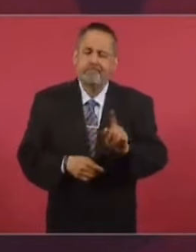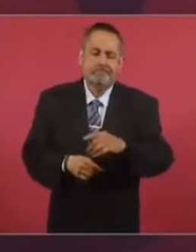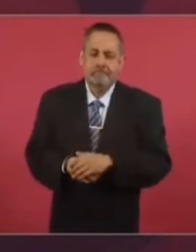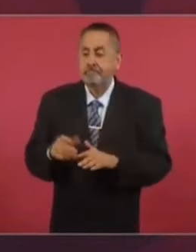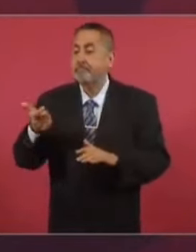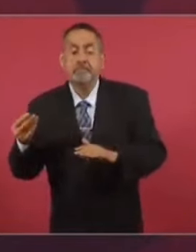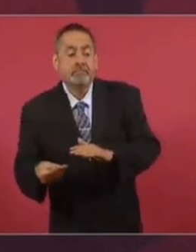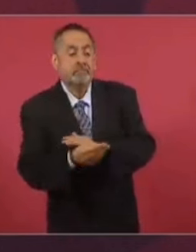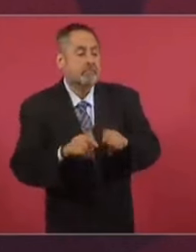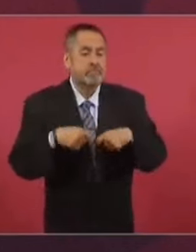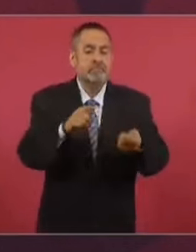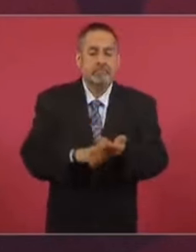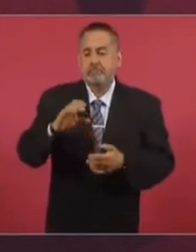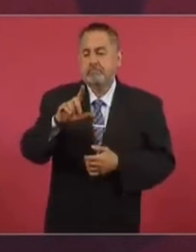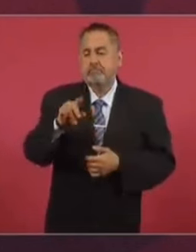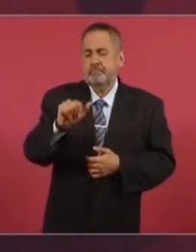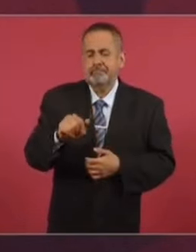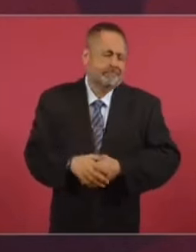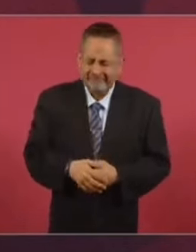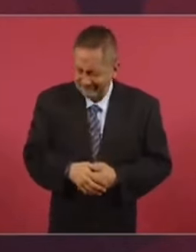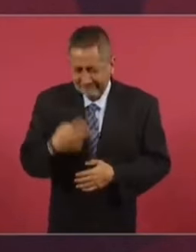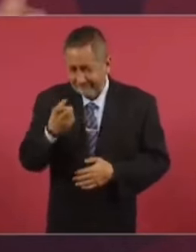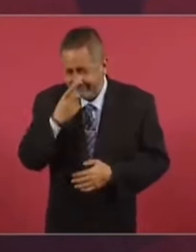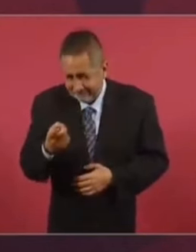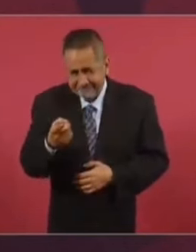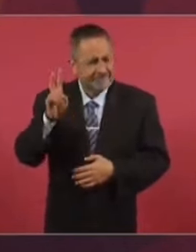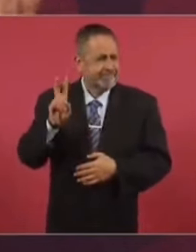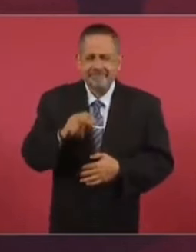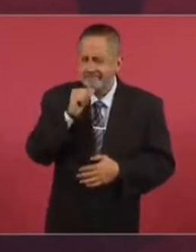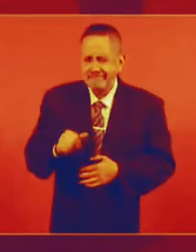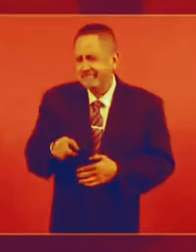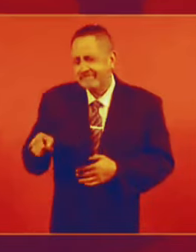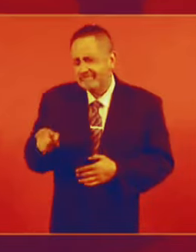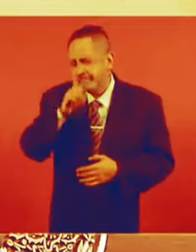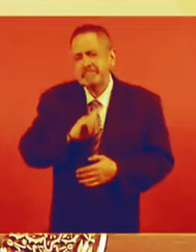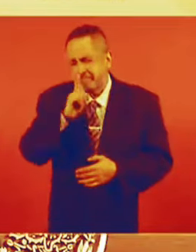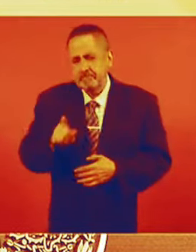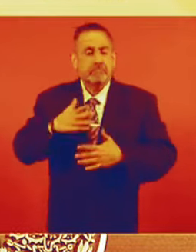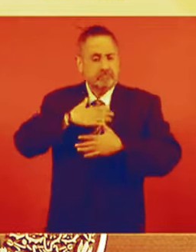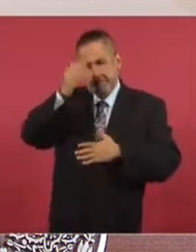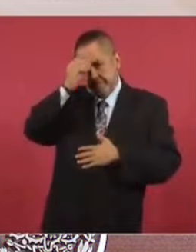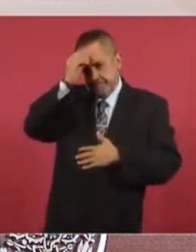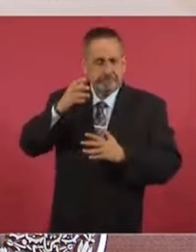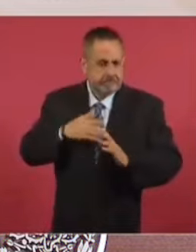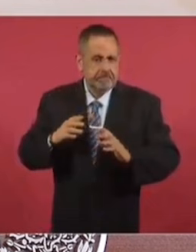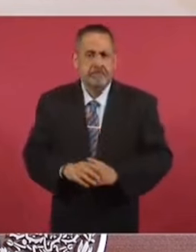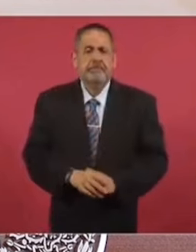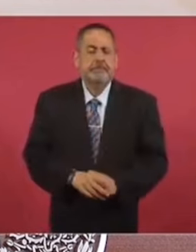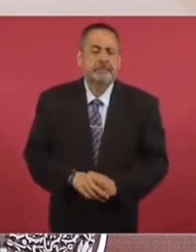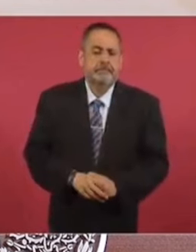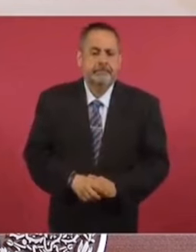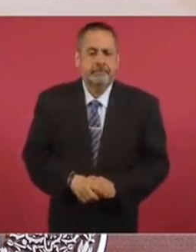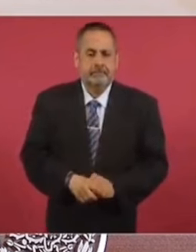ir a la campaña de Claudia ya dije que eso es mentira no es cierto Esa es mi opinión